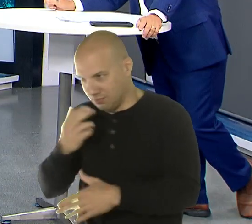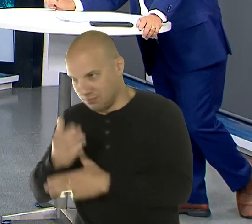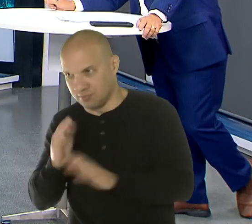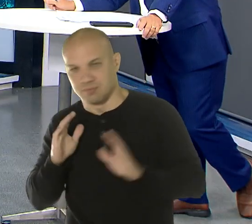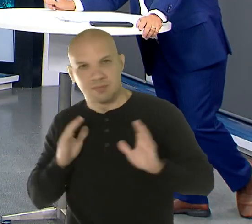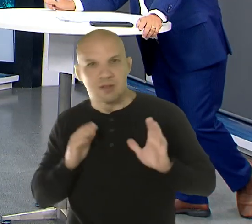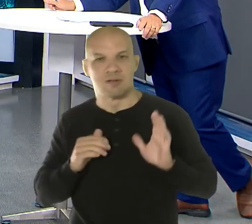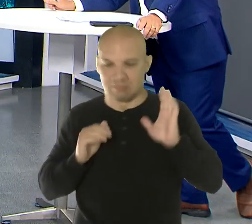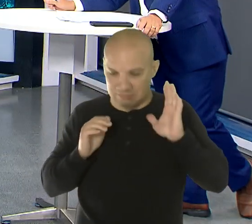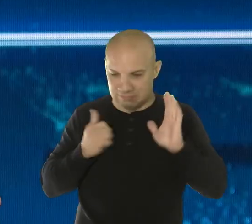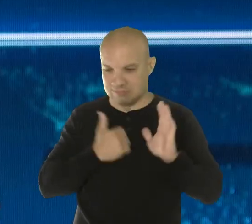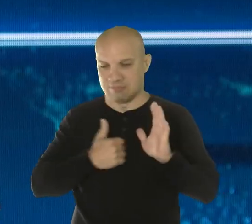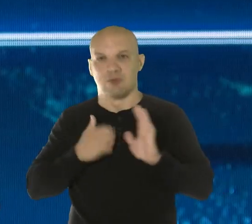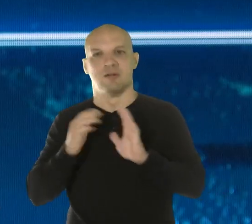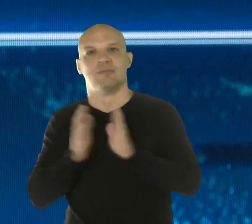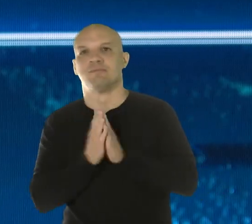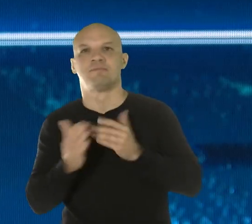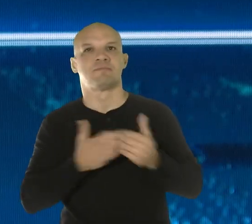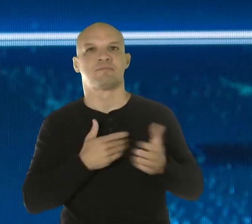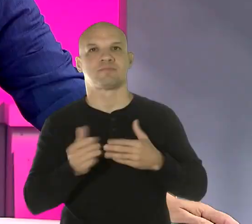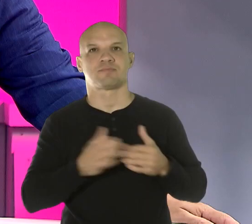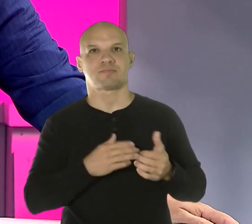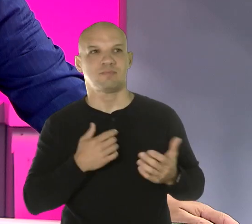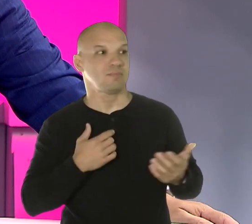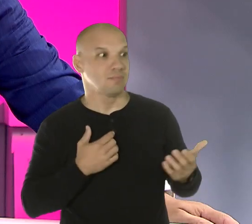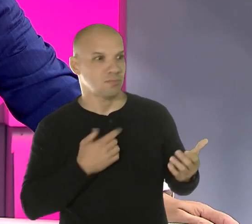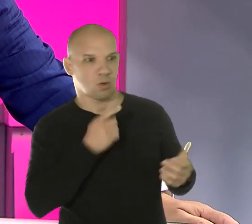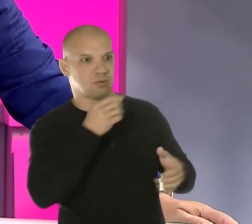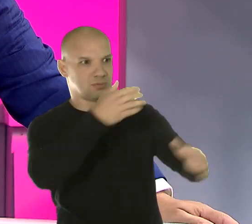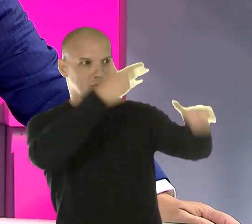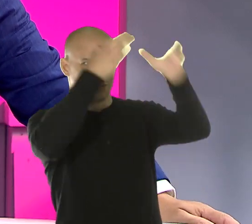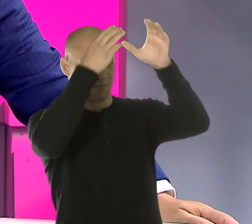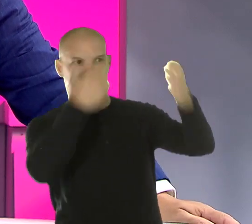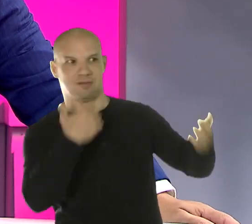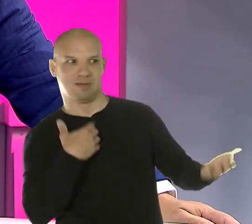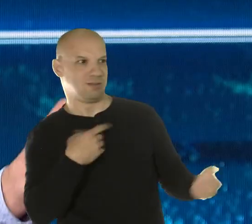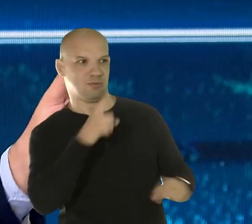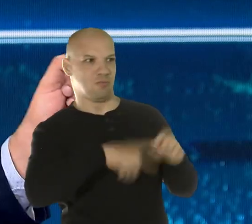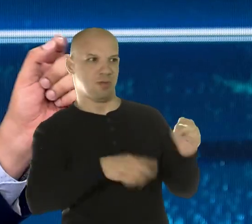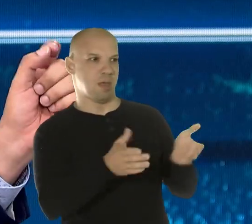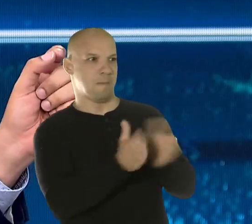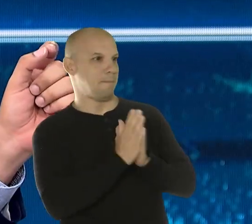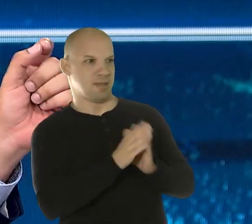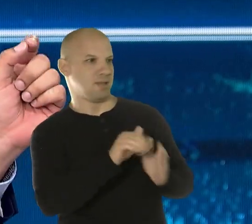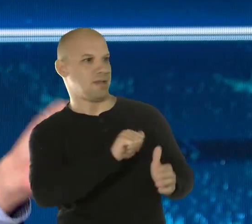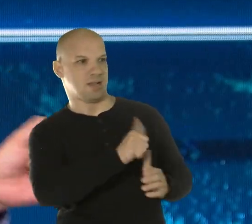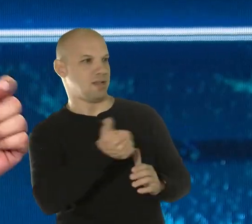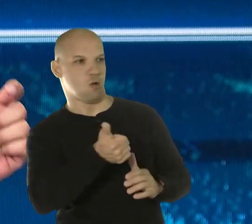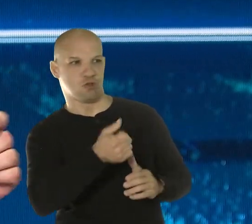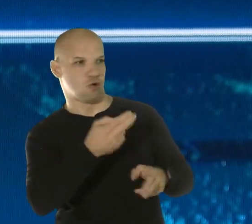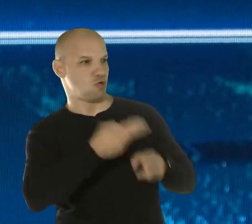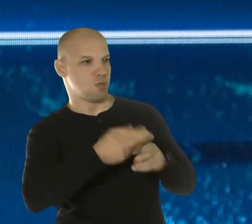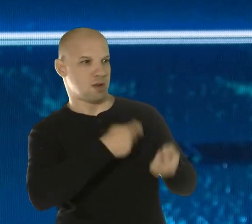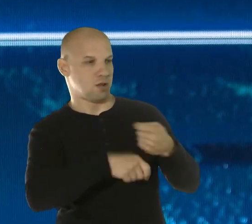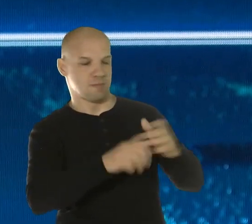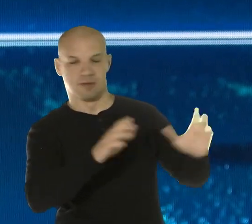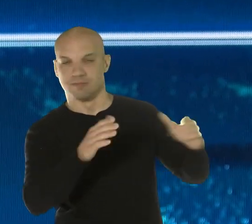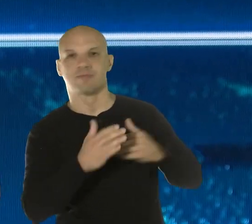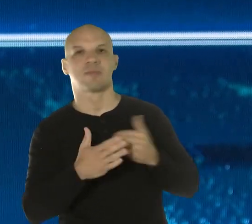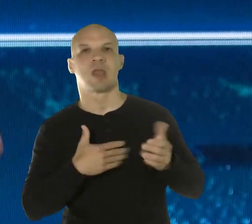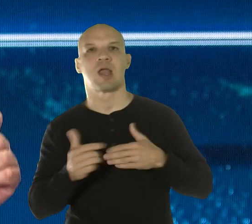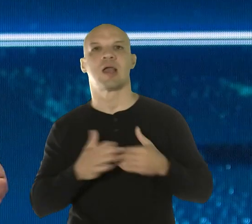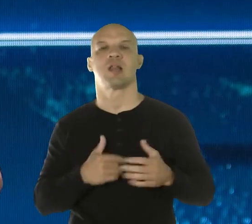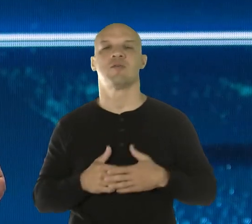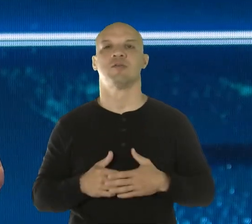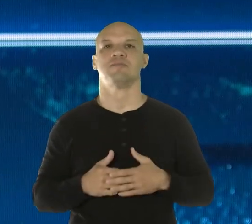no pidan vuelta. Tenemos, no puedo, con ese conocimiento. Por eso. En Estados Unidos están utilizando el